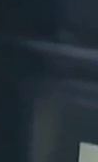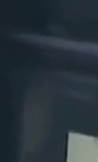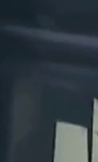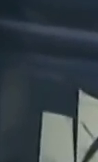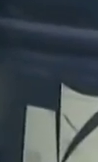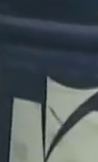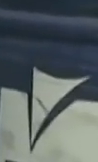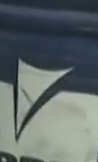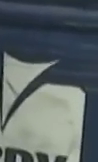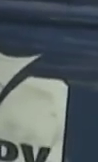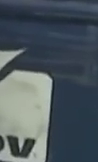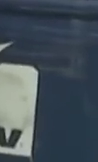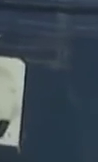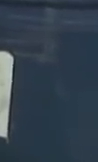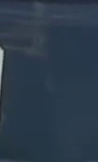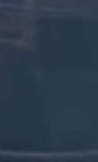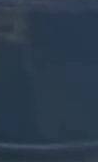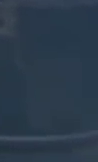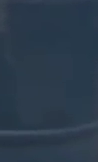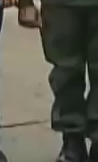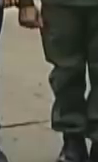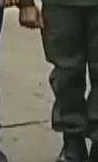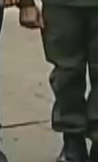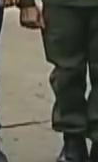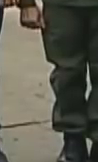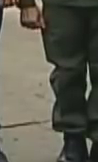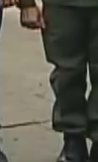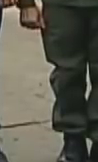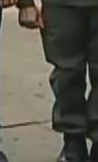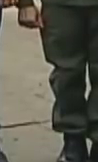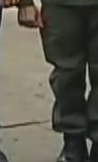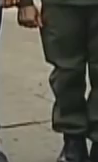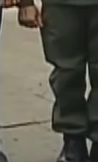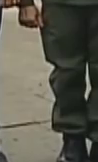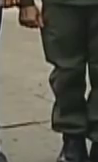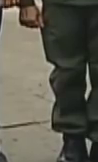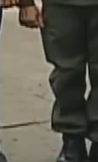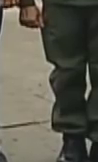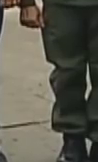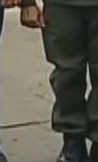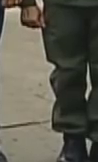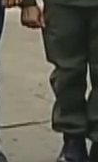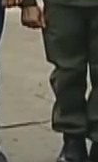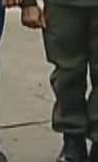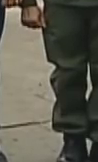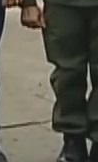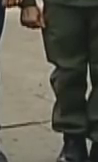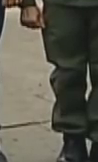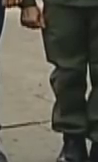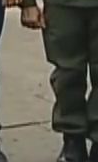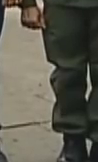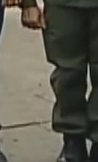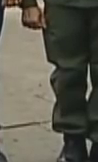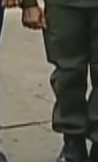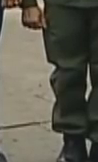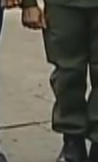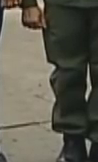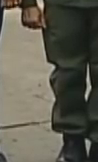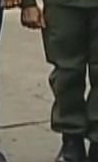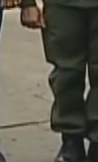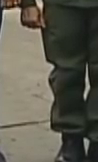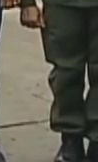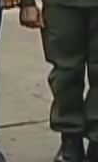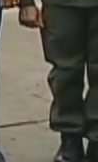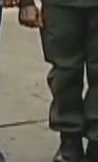el equipo del Ministerio de Pesca y lo más importante, nuestros pescadores artesanales. Despedimos desde acá, desde la tierra